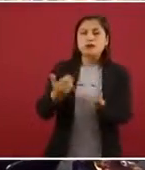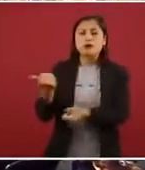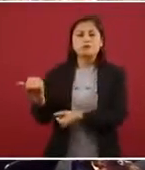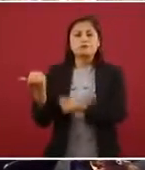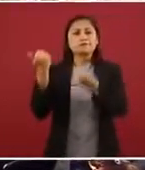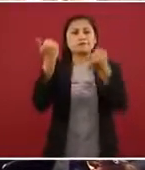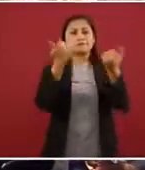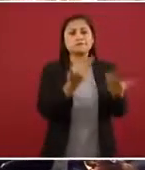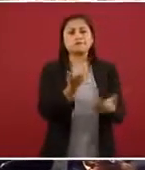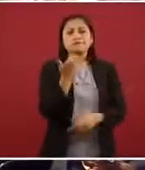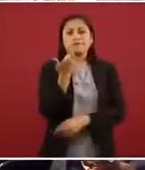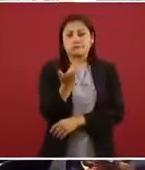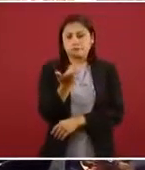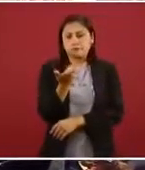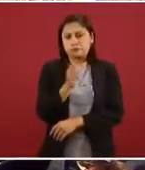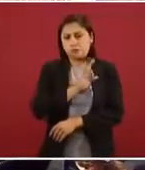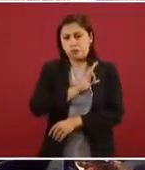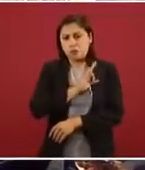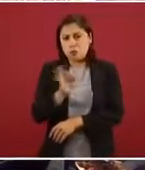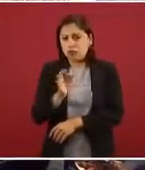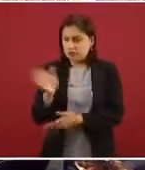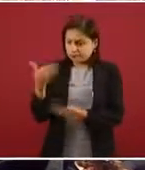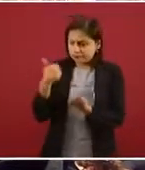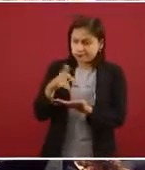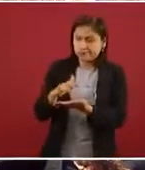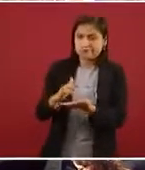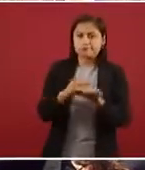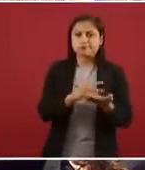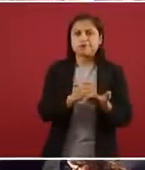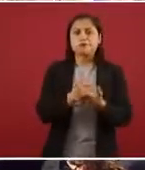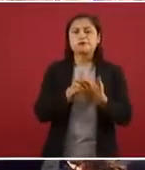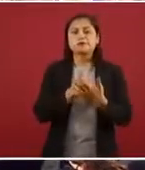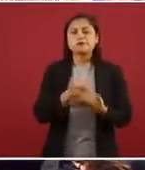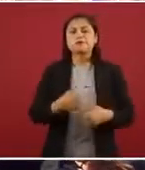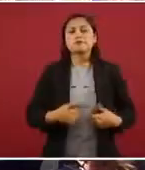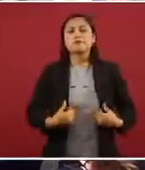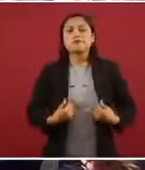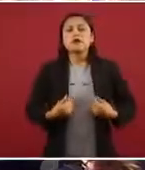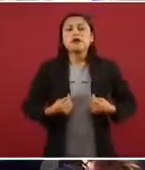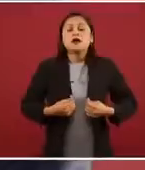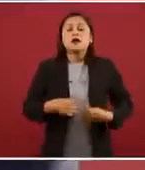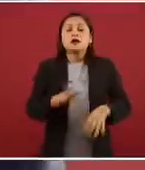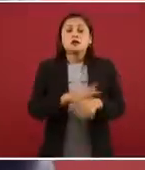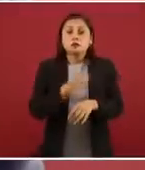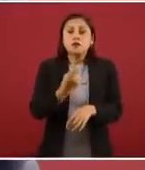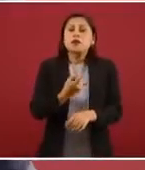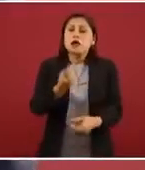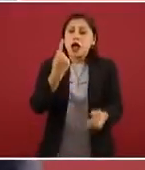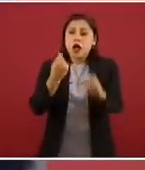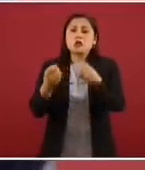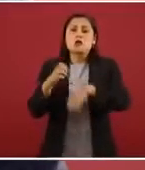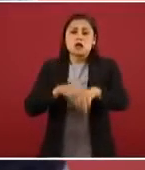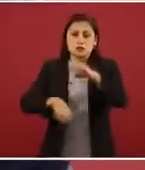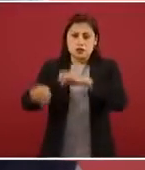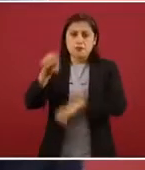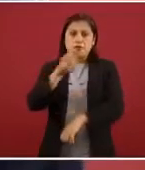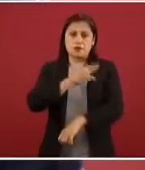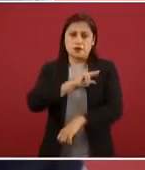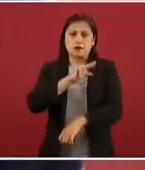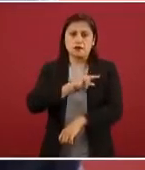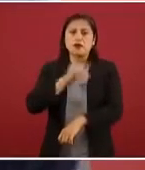porque hay empresas que distribuyen valores que no quieren